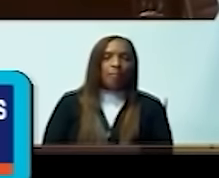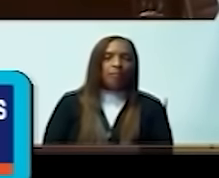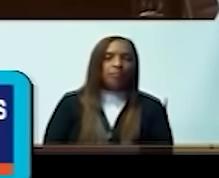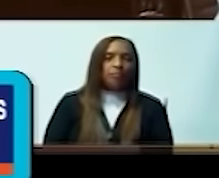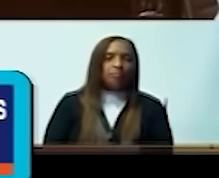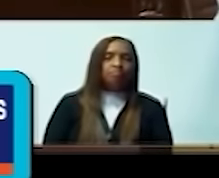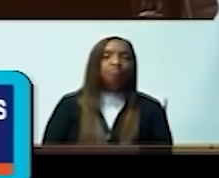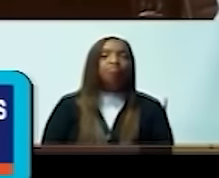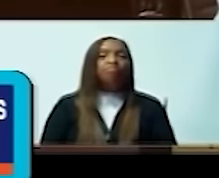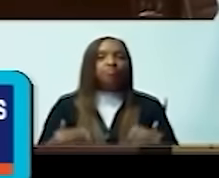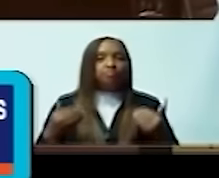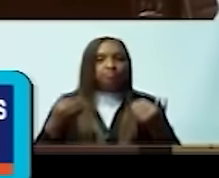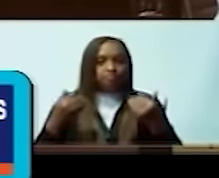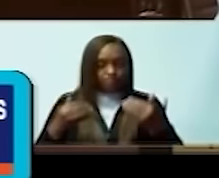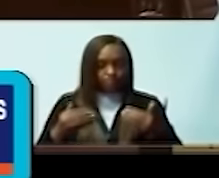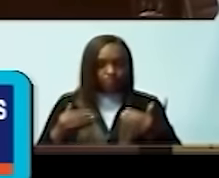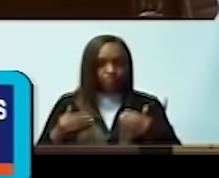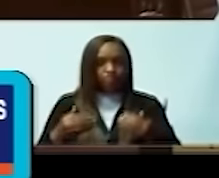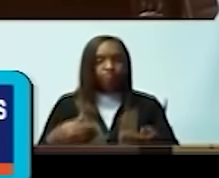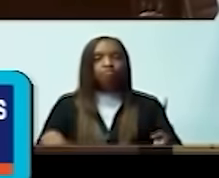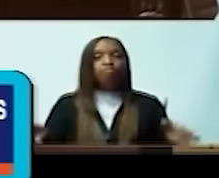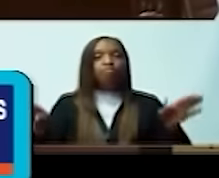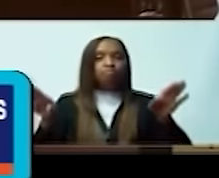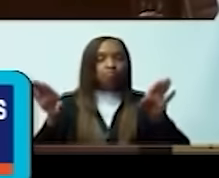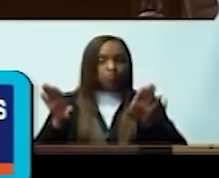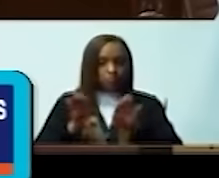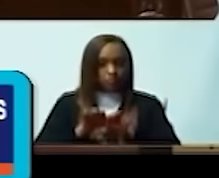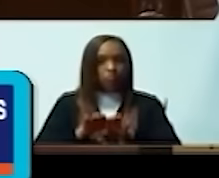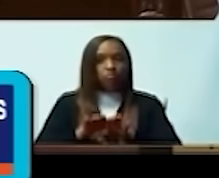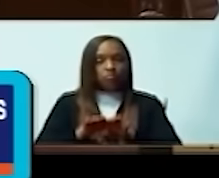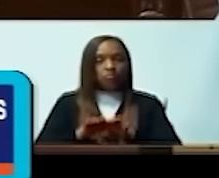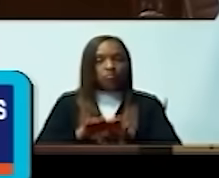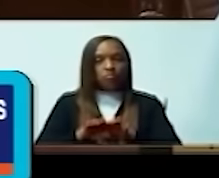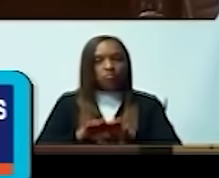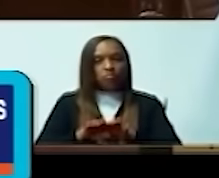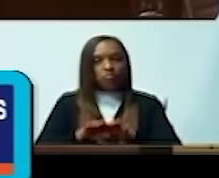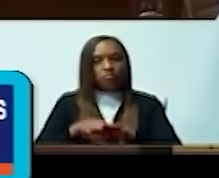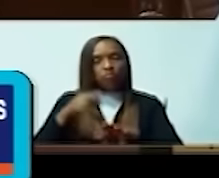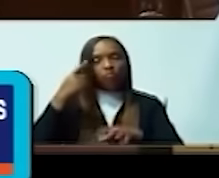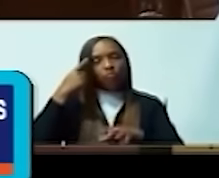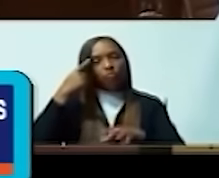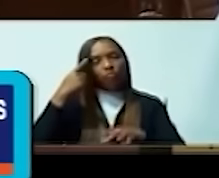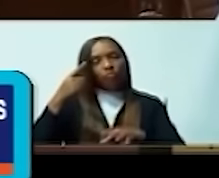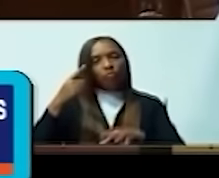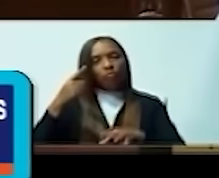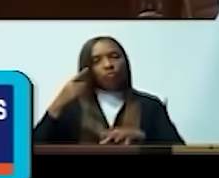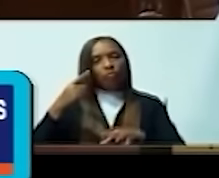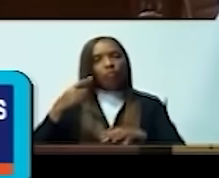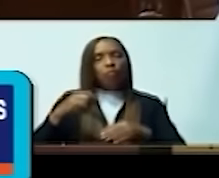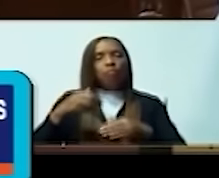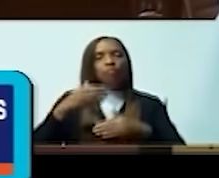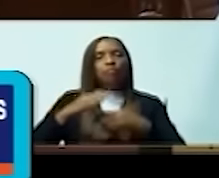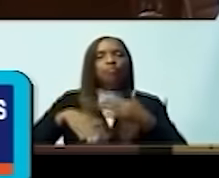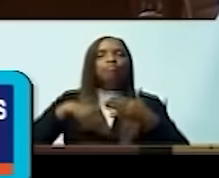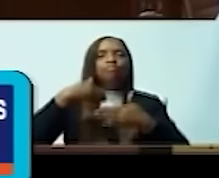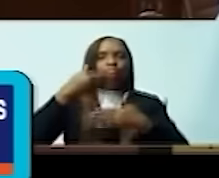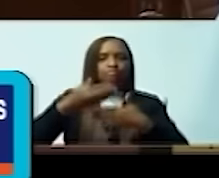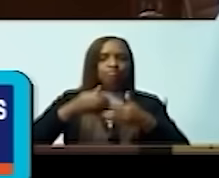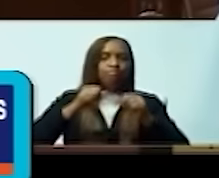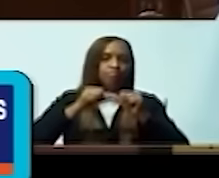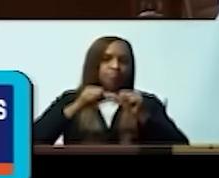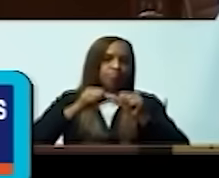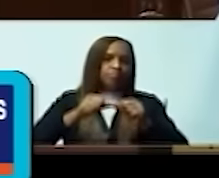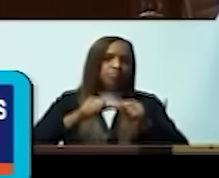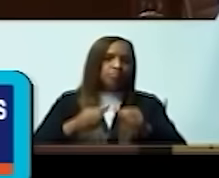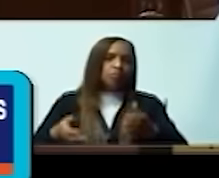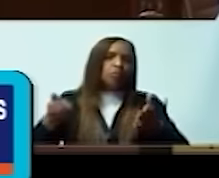proceder a cerrar la sesión ordinaria. Y entonces seguimos